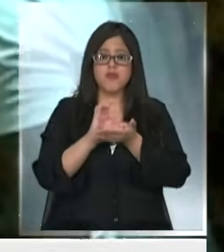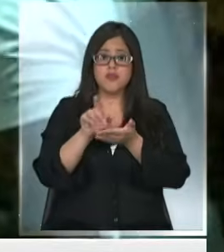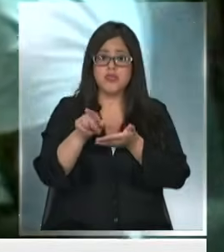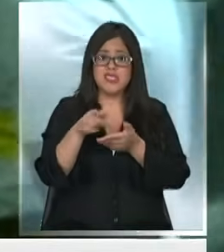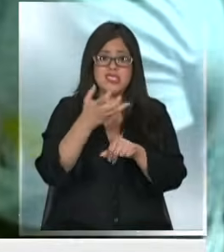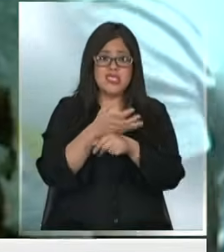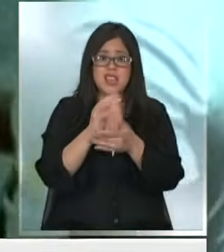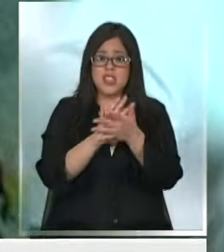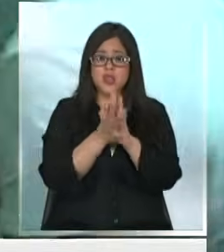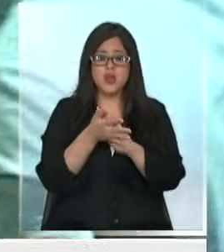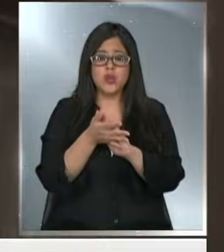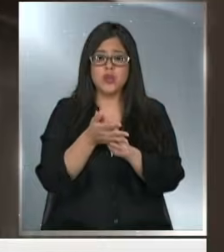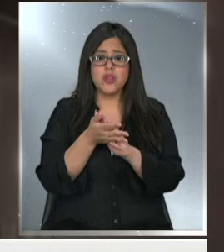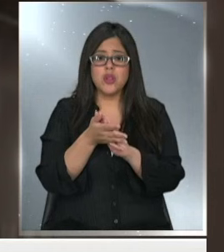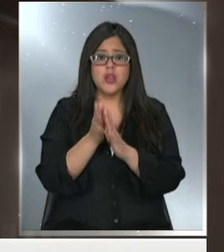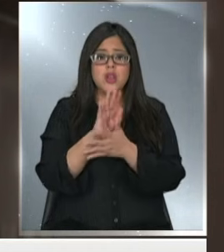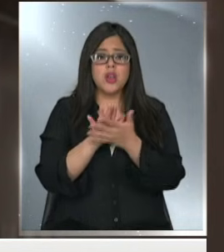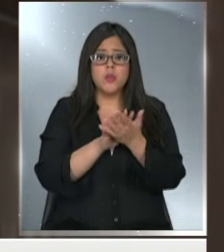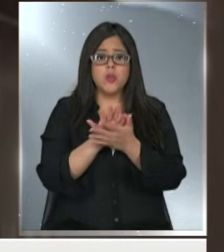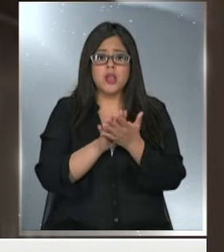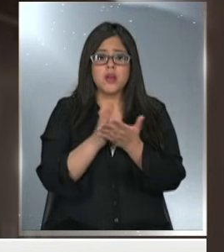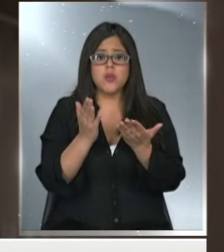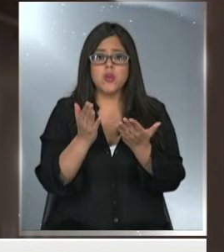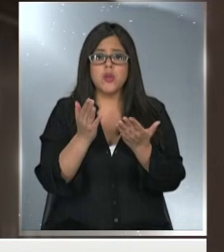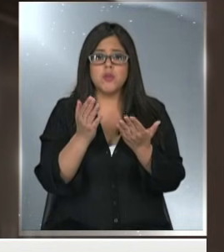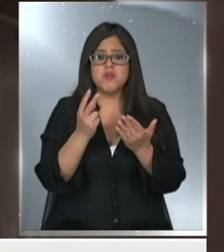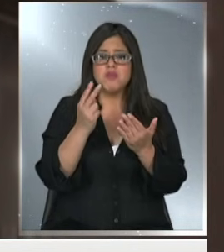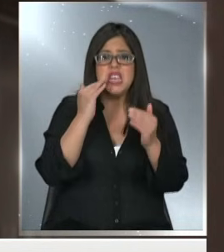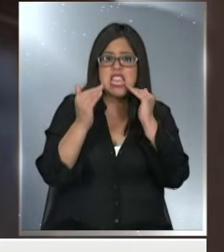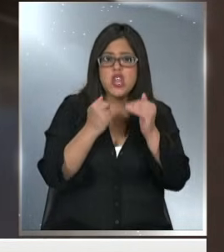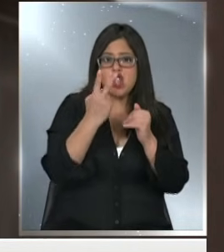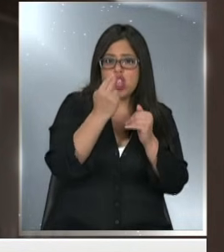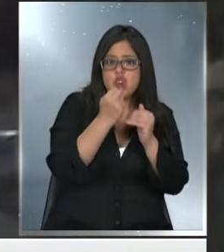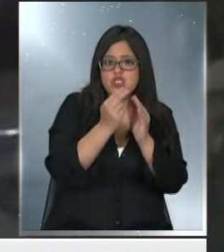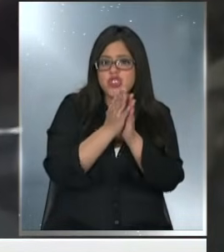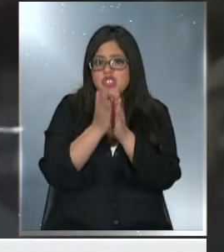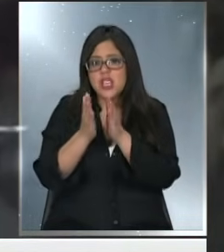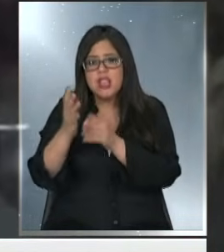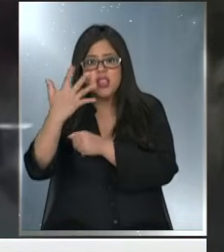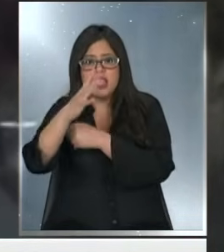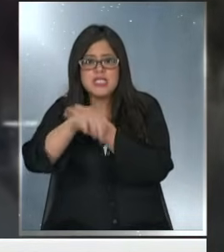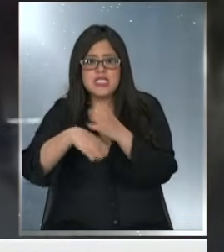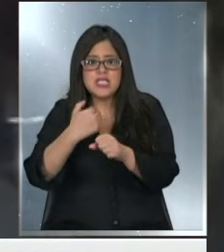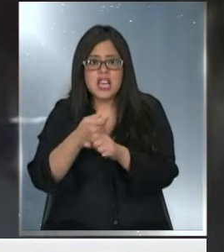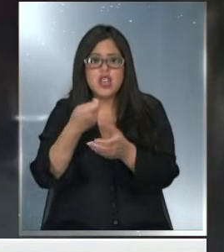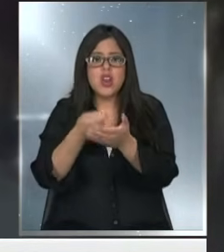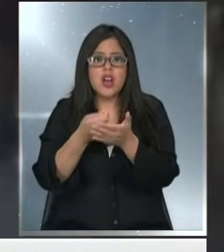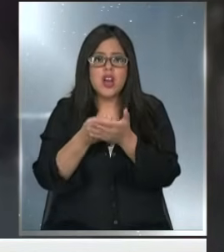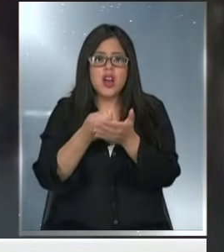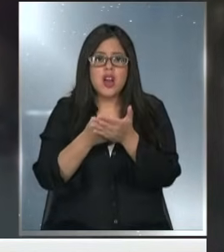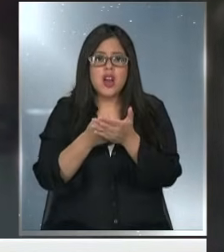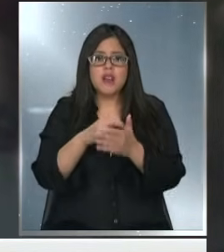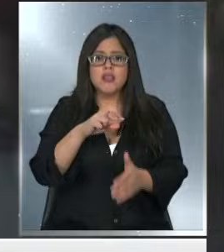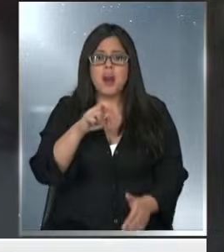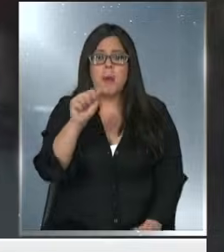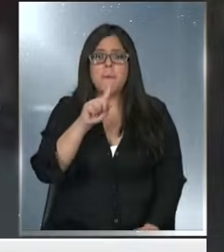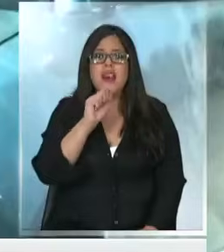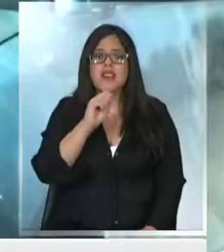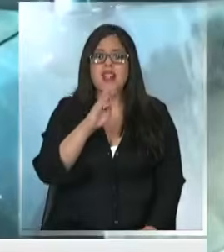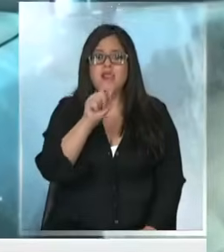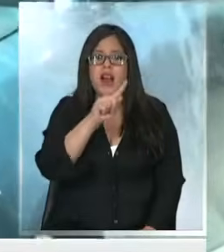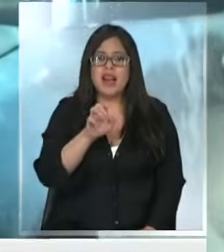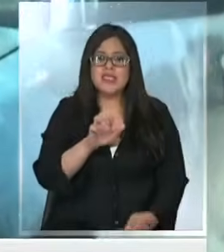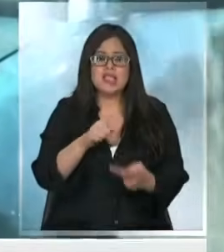De todo, niños de 12, 15 años que andan comprando ya sea pasta base o